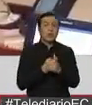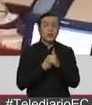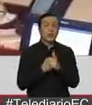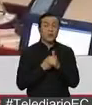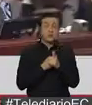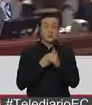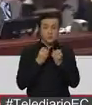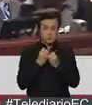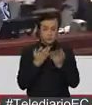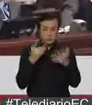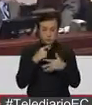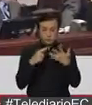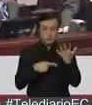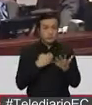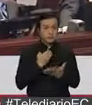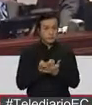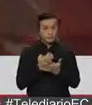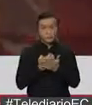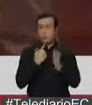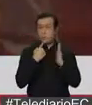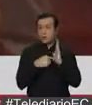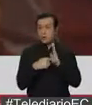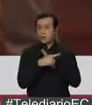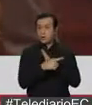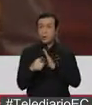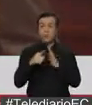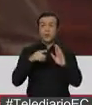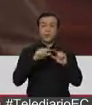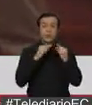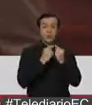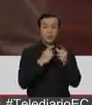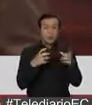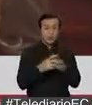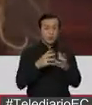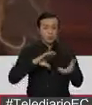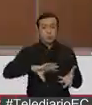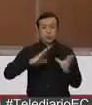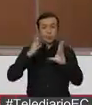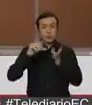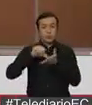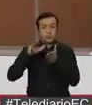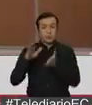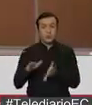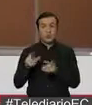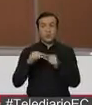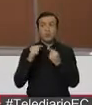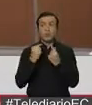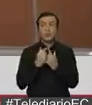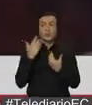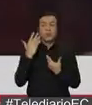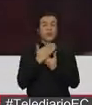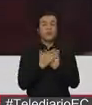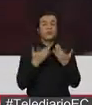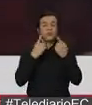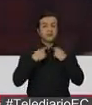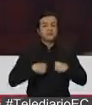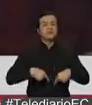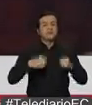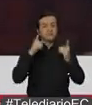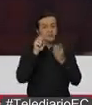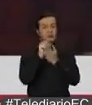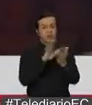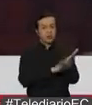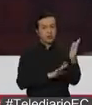a los ajustes económicos. Por ejemplo, las bancadas de Suma, Revolución Ciudadana y el Partido Social Cristiano expresaron su rechazo al proyecto